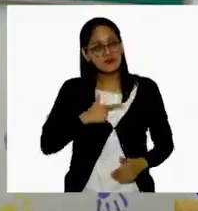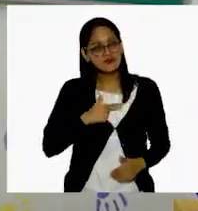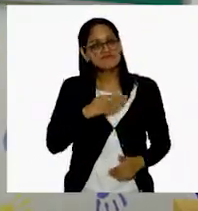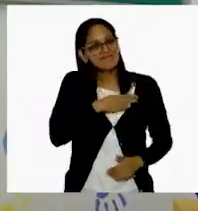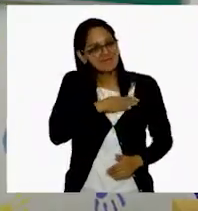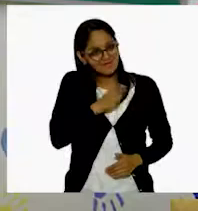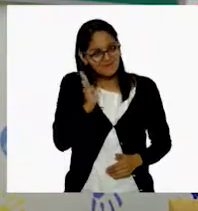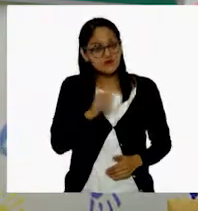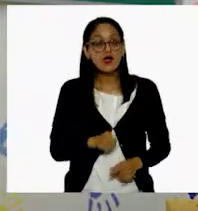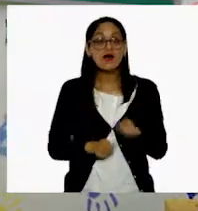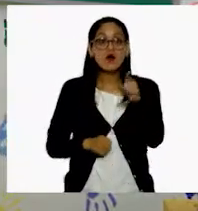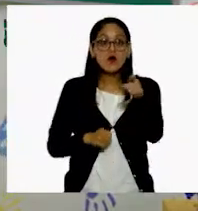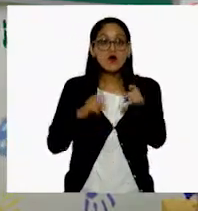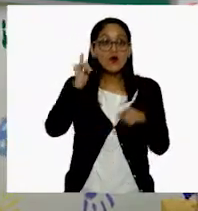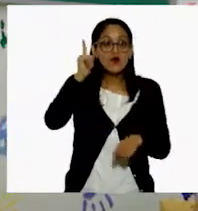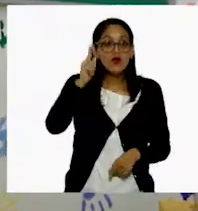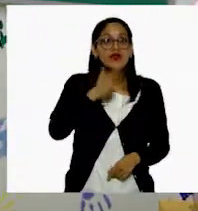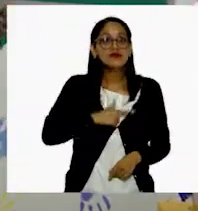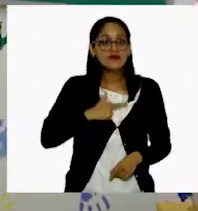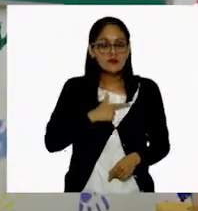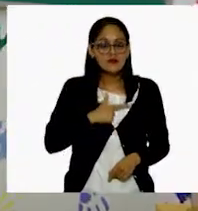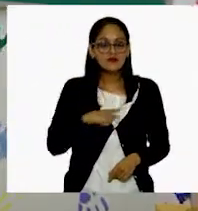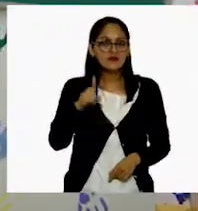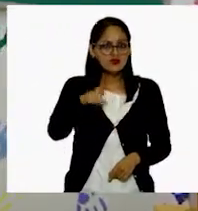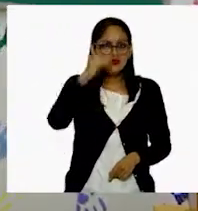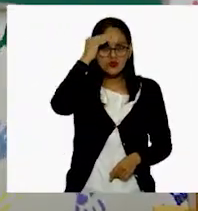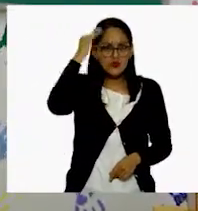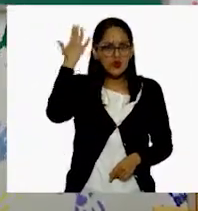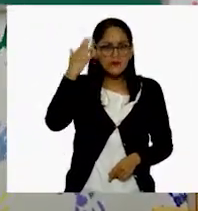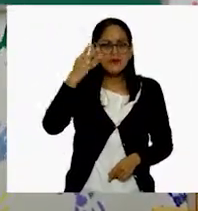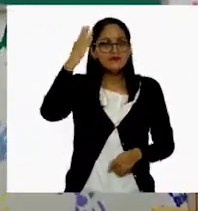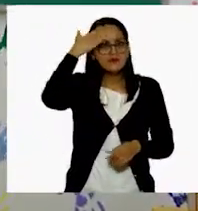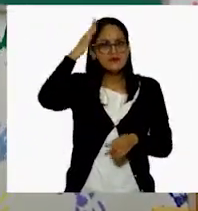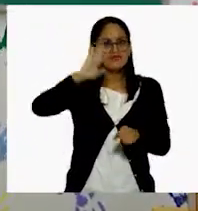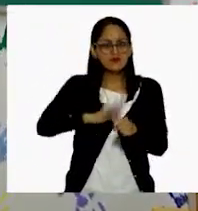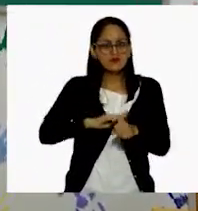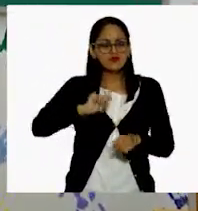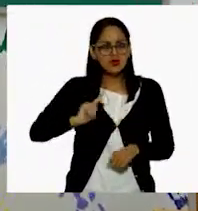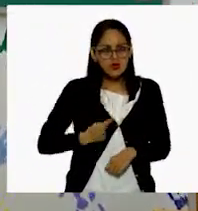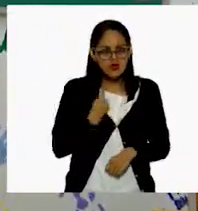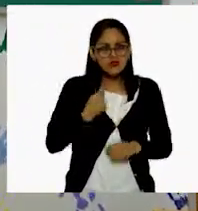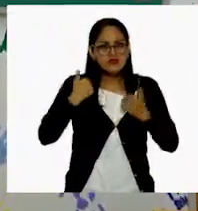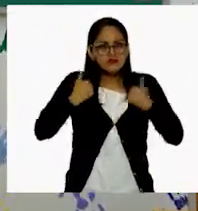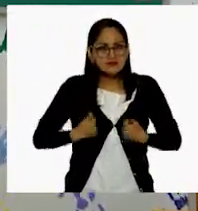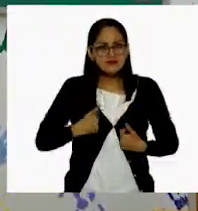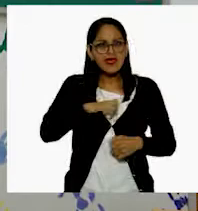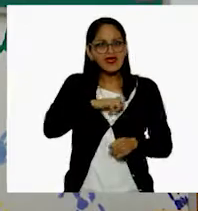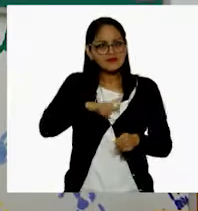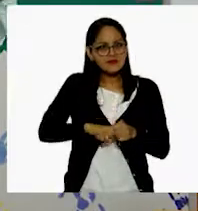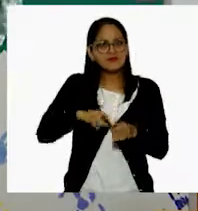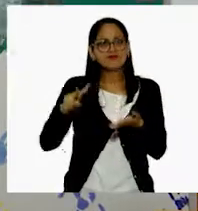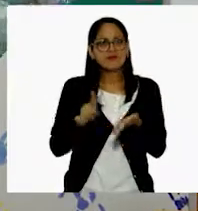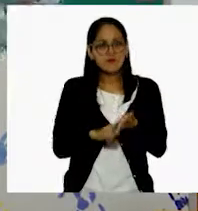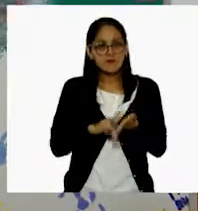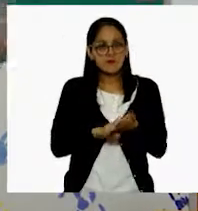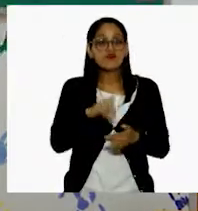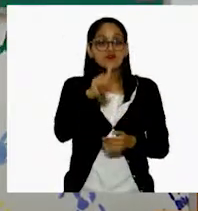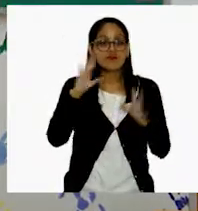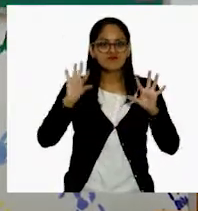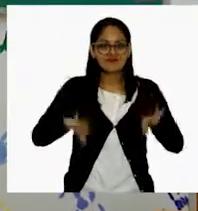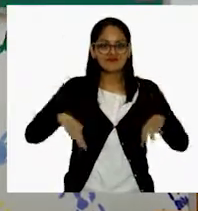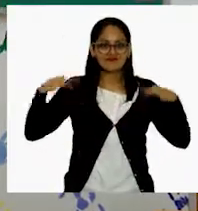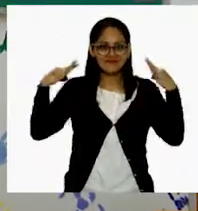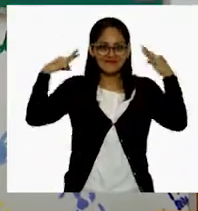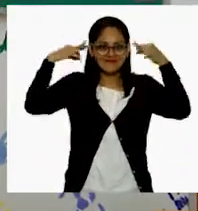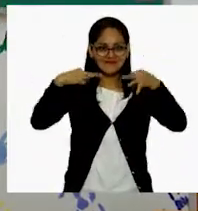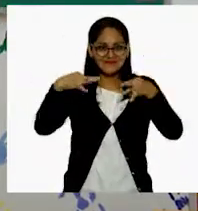que a ti también te haya gustado mucho. No olvides que eres un ser único y especial y muy valioso y que tienes una capa de